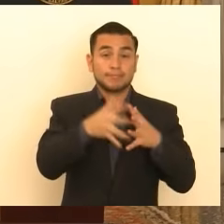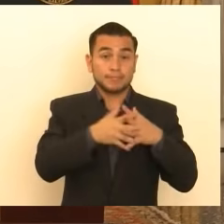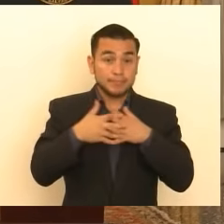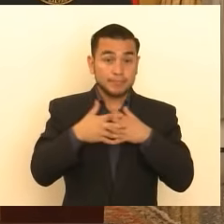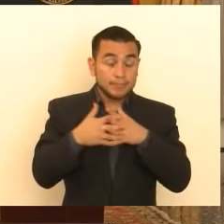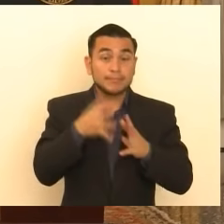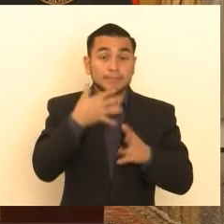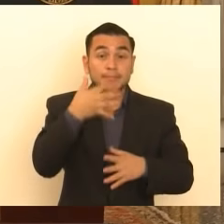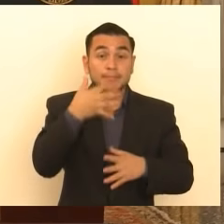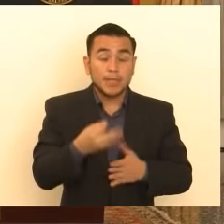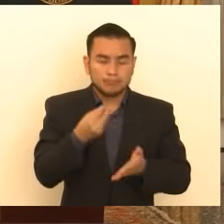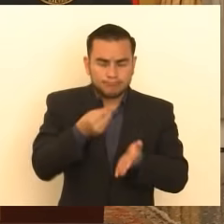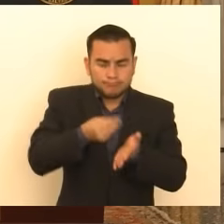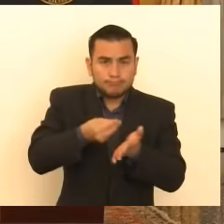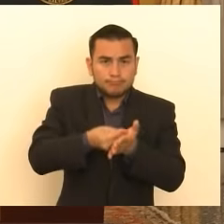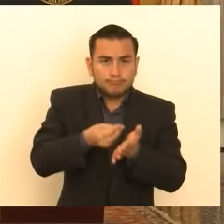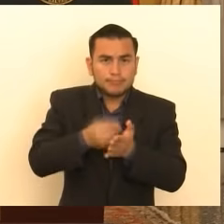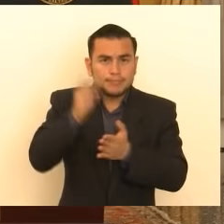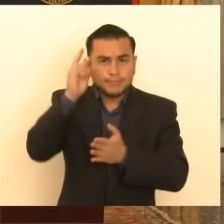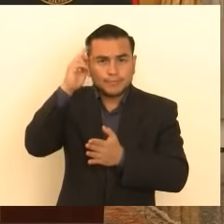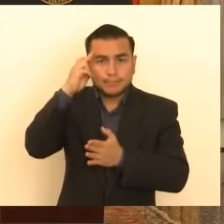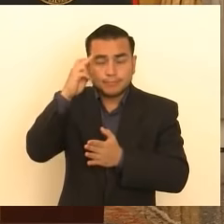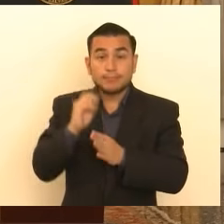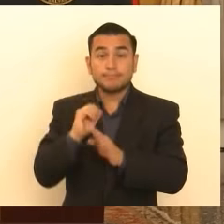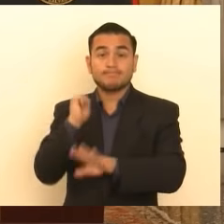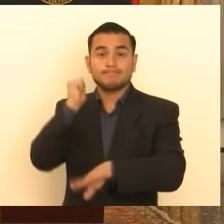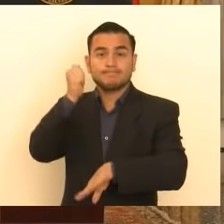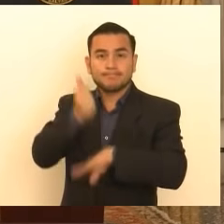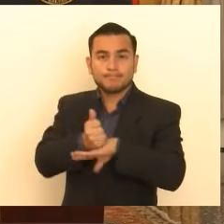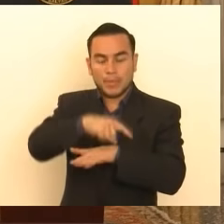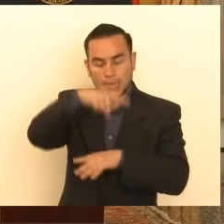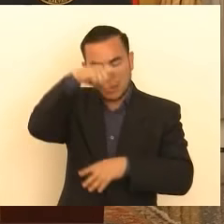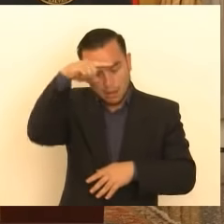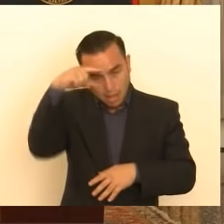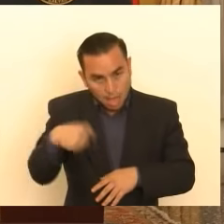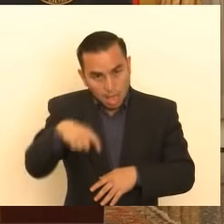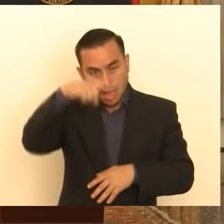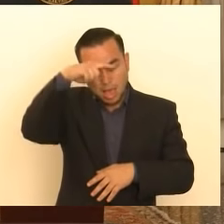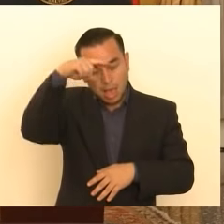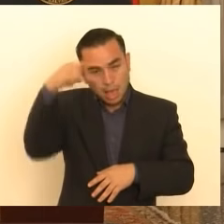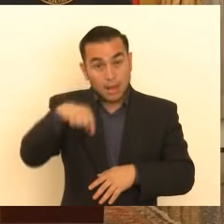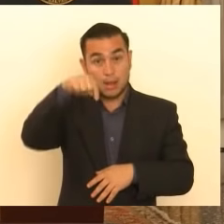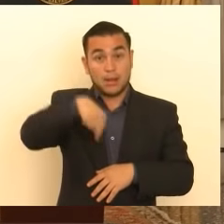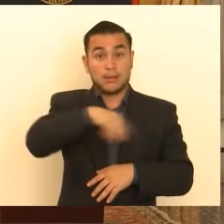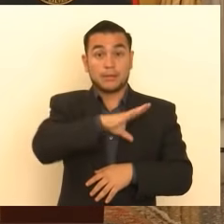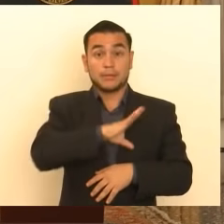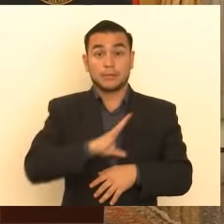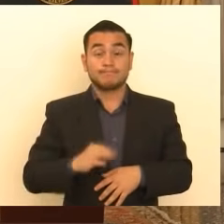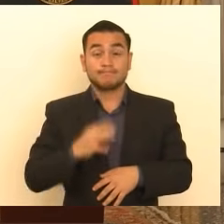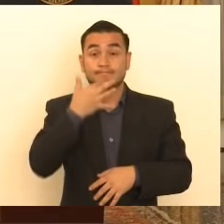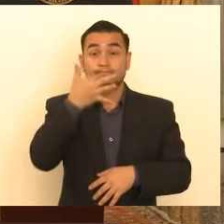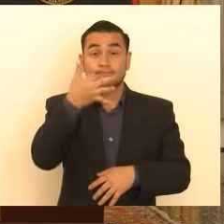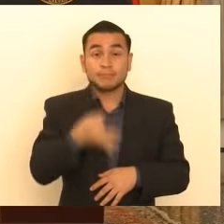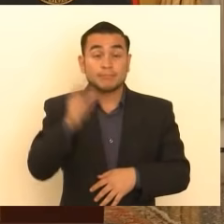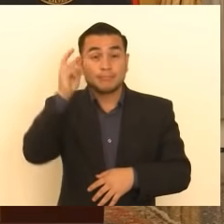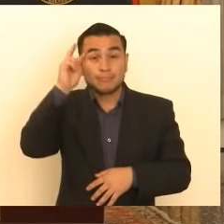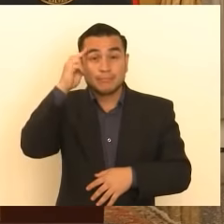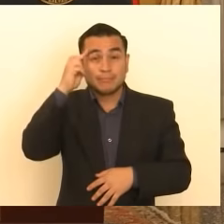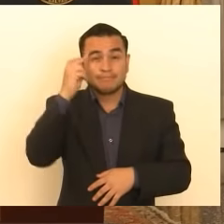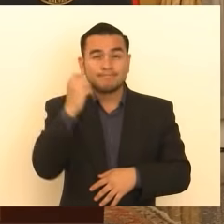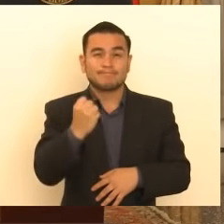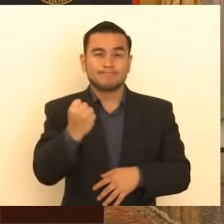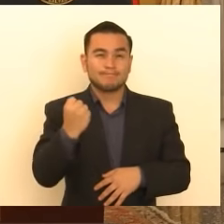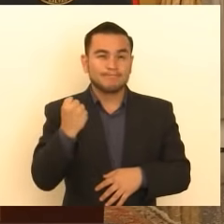ahora, económicamente hablando, en cuanto a generación de empleos y en crecimiento de nuestro país, esto es todavía mucho